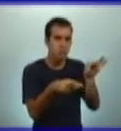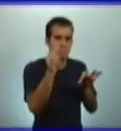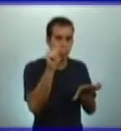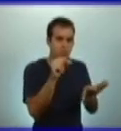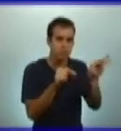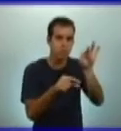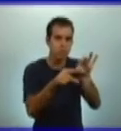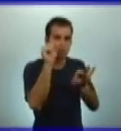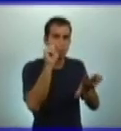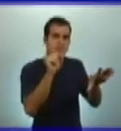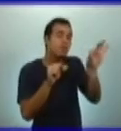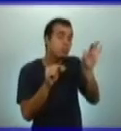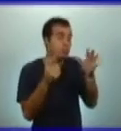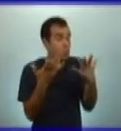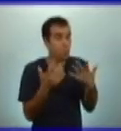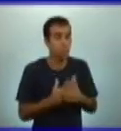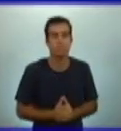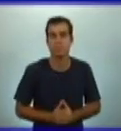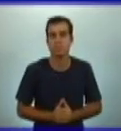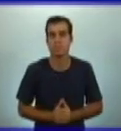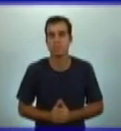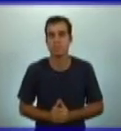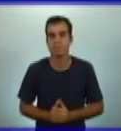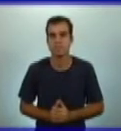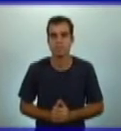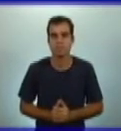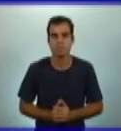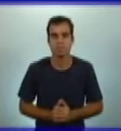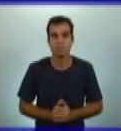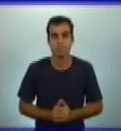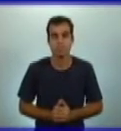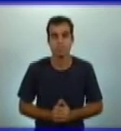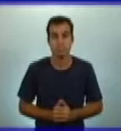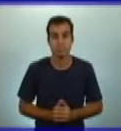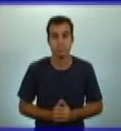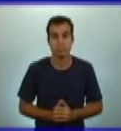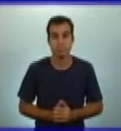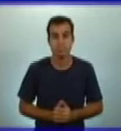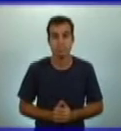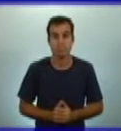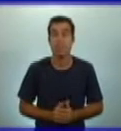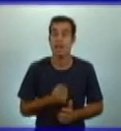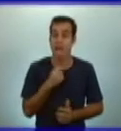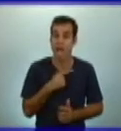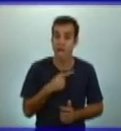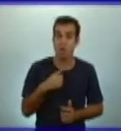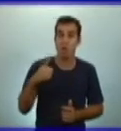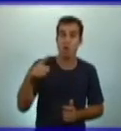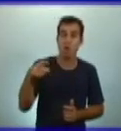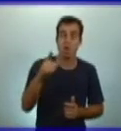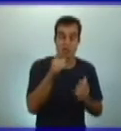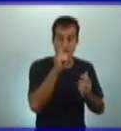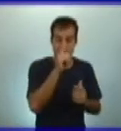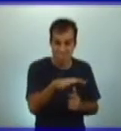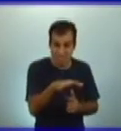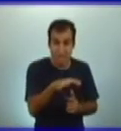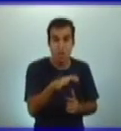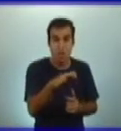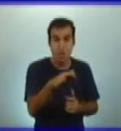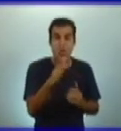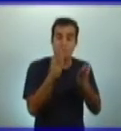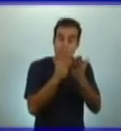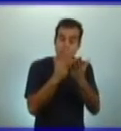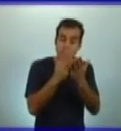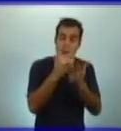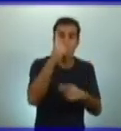aparece. Dosificarlos, quiere decir, si el niño está dedicando una hora diaria a la matemática, en una hora su niño puede